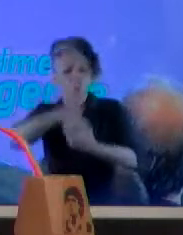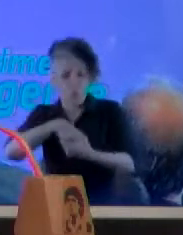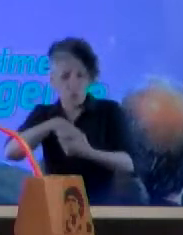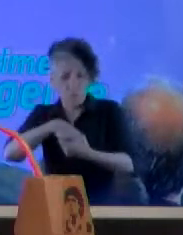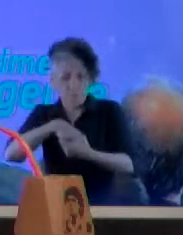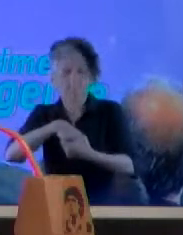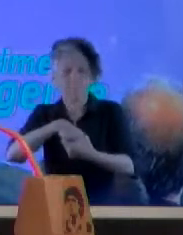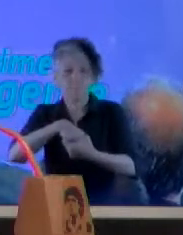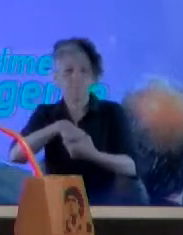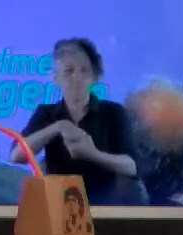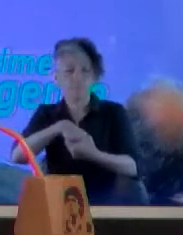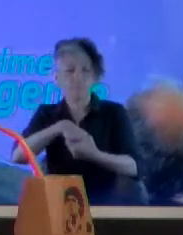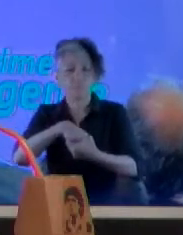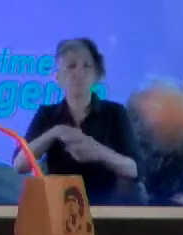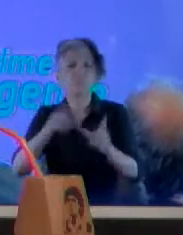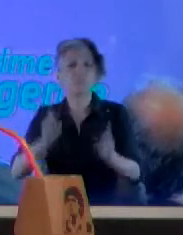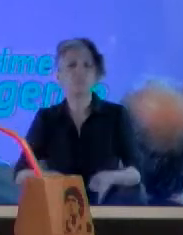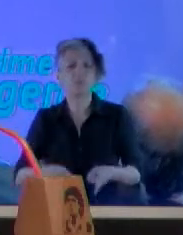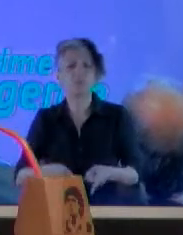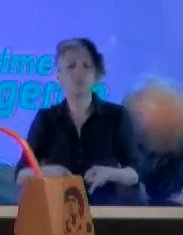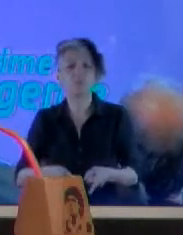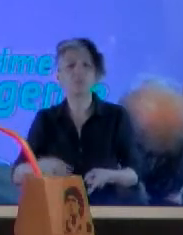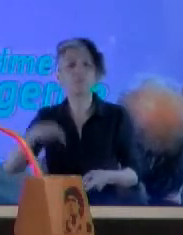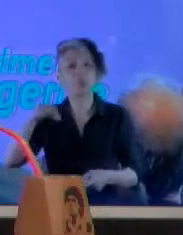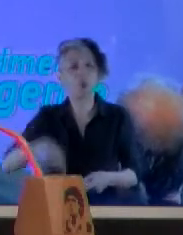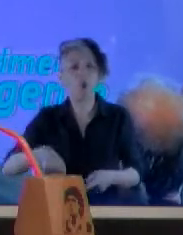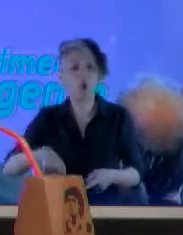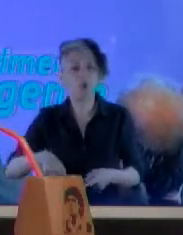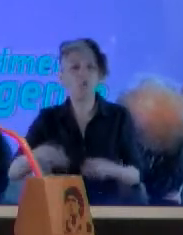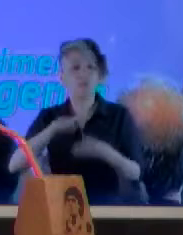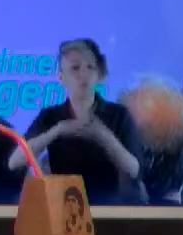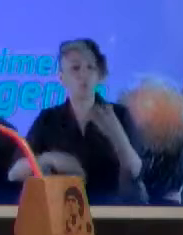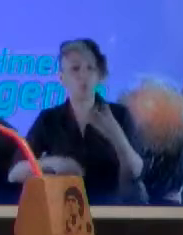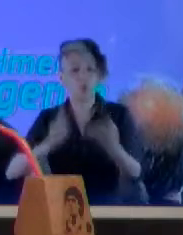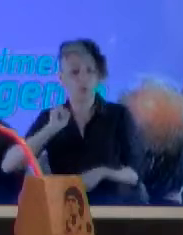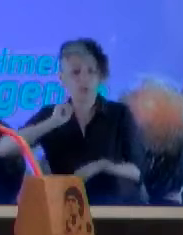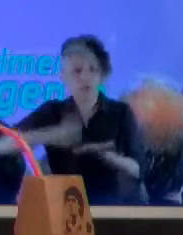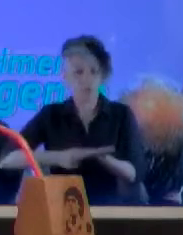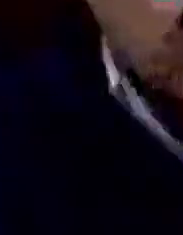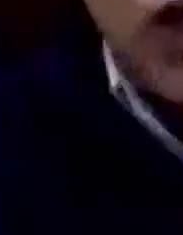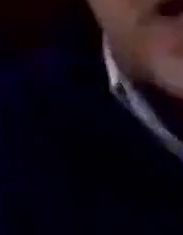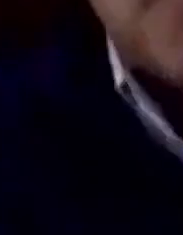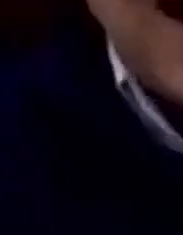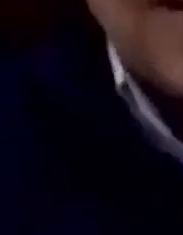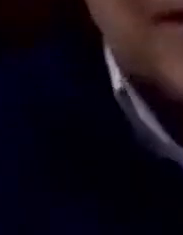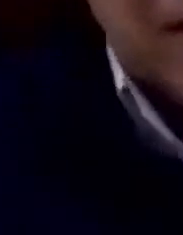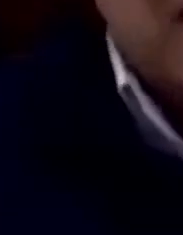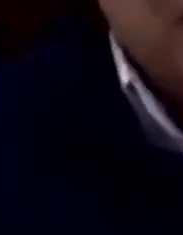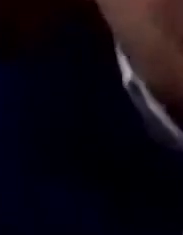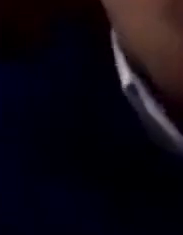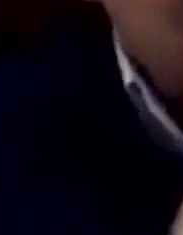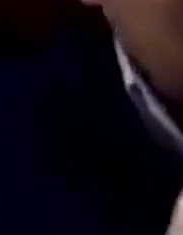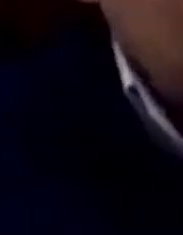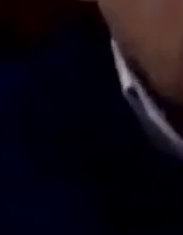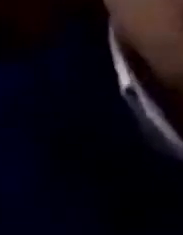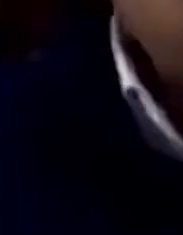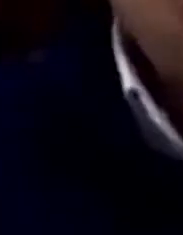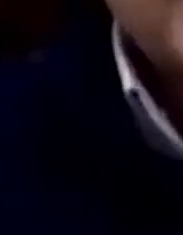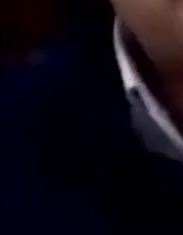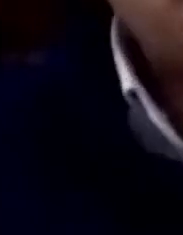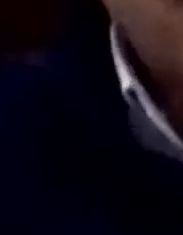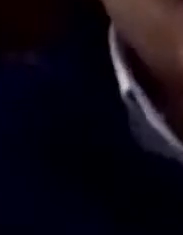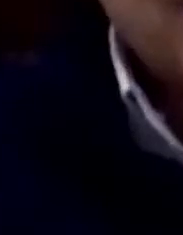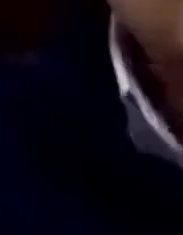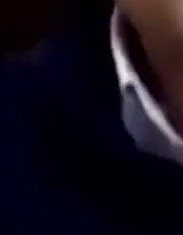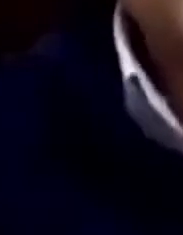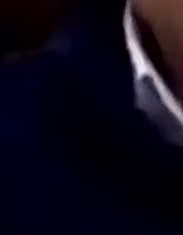es que todo está siendo muy improvisado. Mm. En realidad, es un gobierno este que todavía no tiene plan. O sea, hay que tener en cuenta